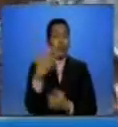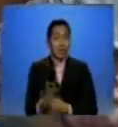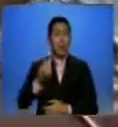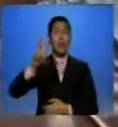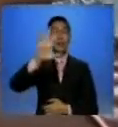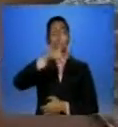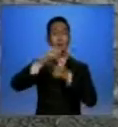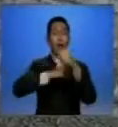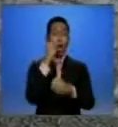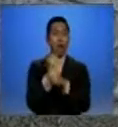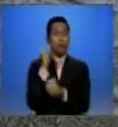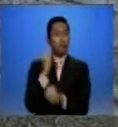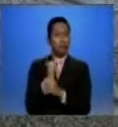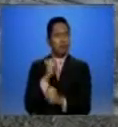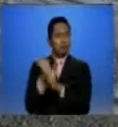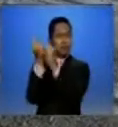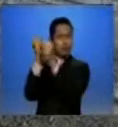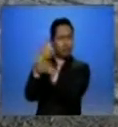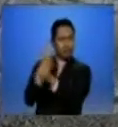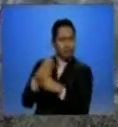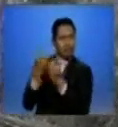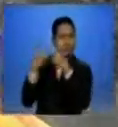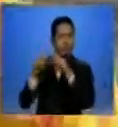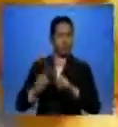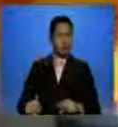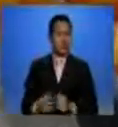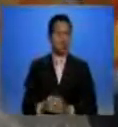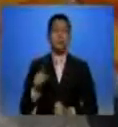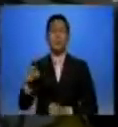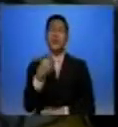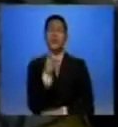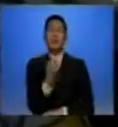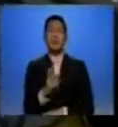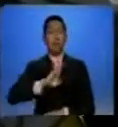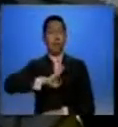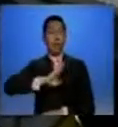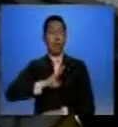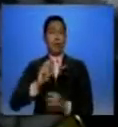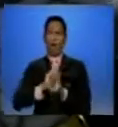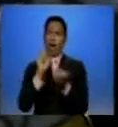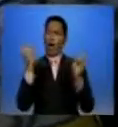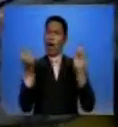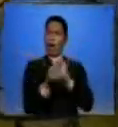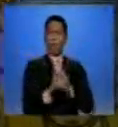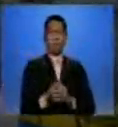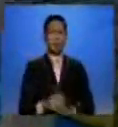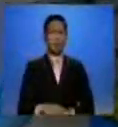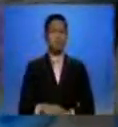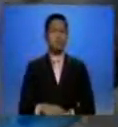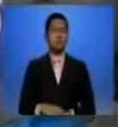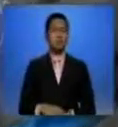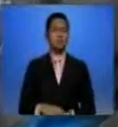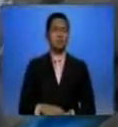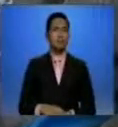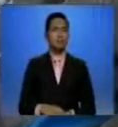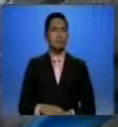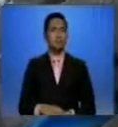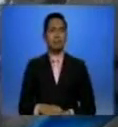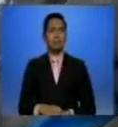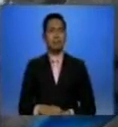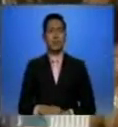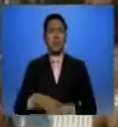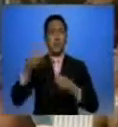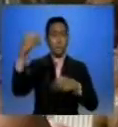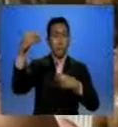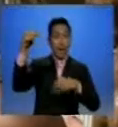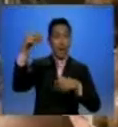elaborando monigotes. Él nos comenta cómo ha cambiado la técnica de confección de los años viejos. A puro papel y